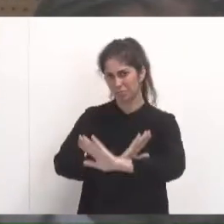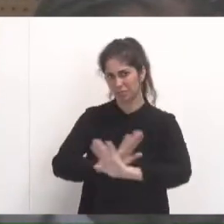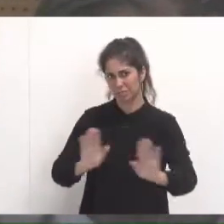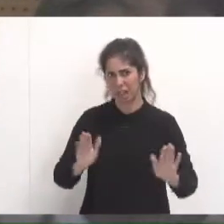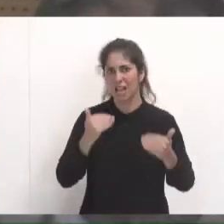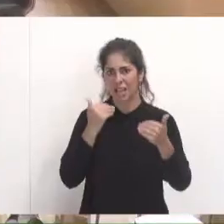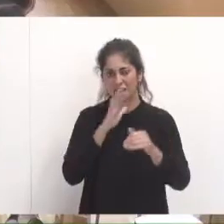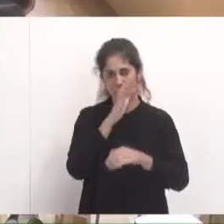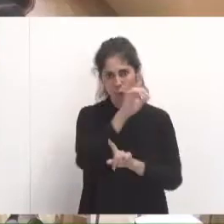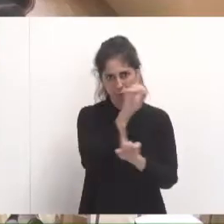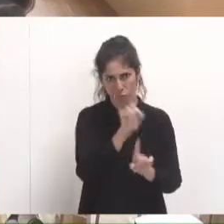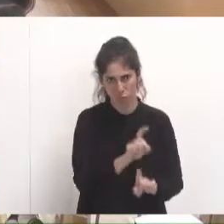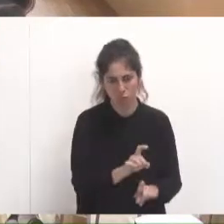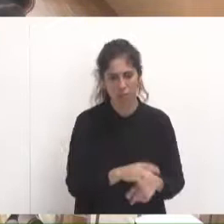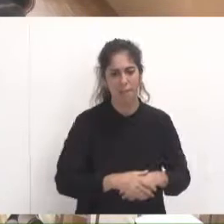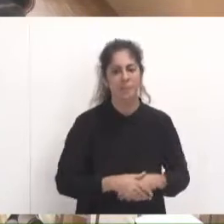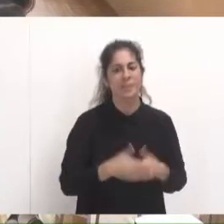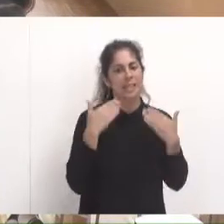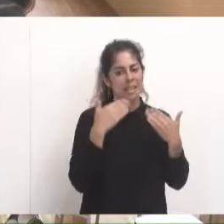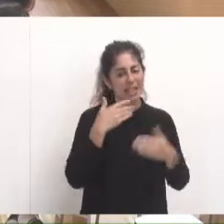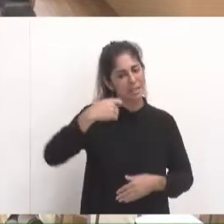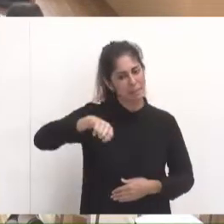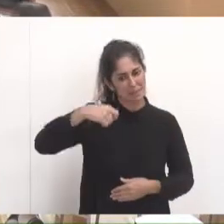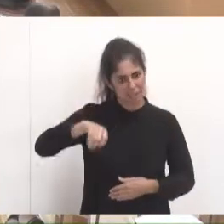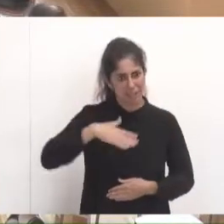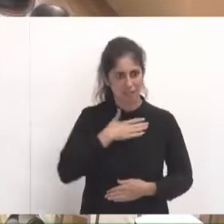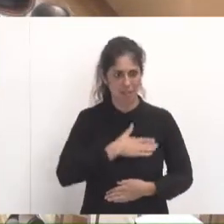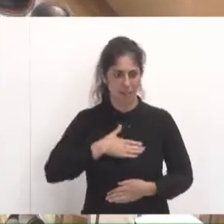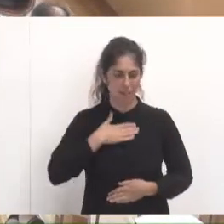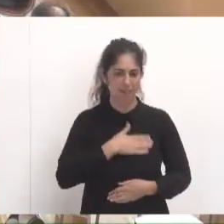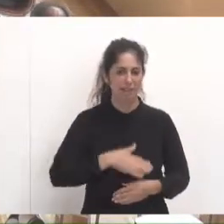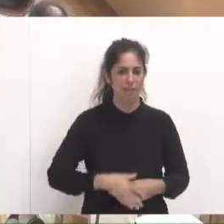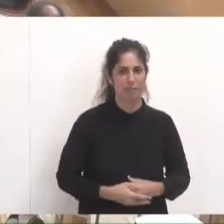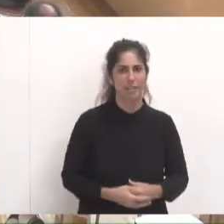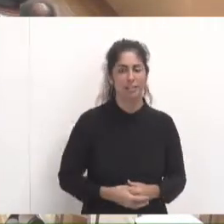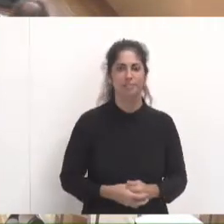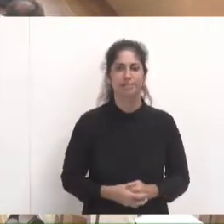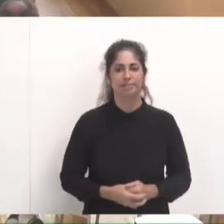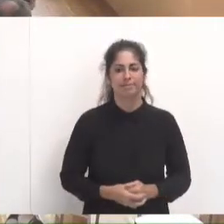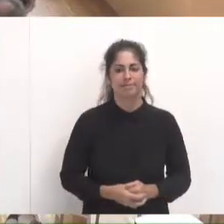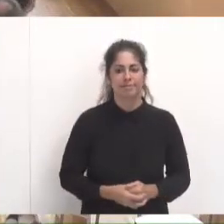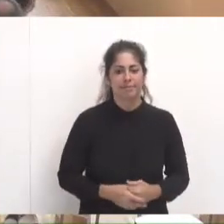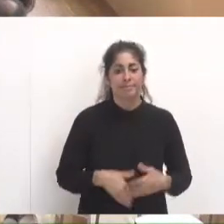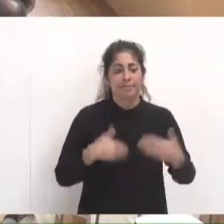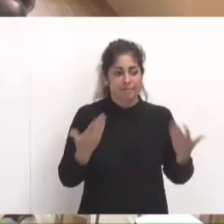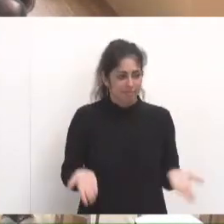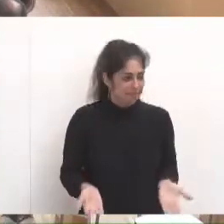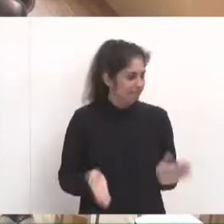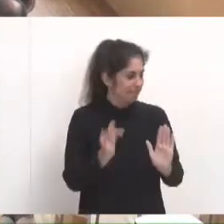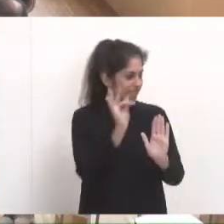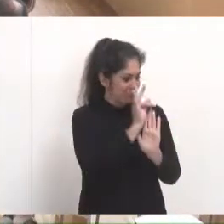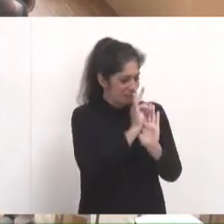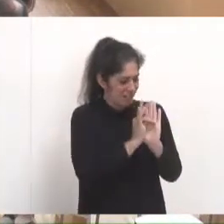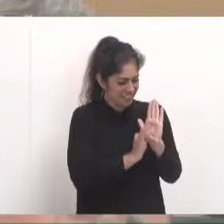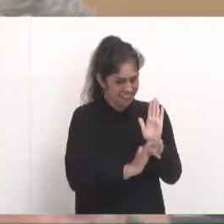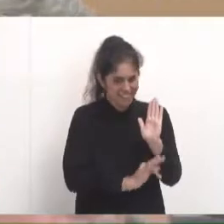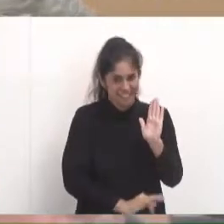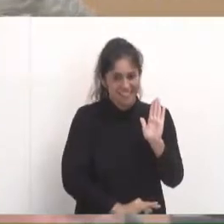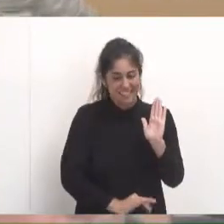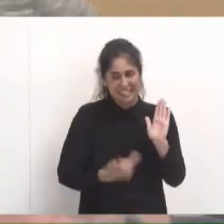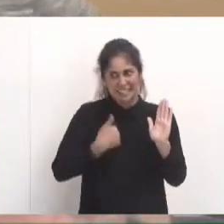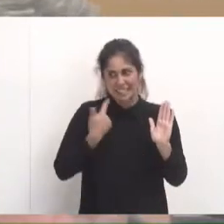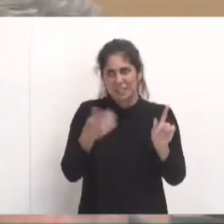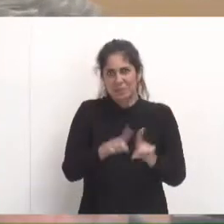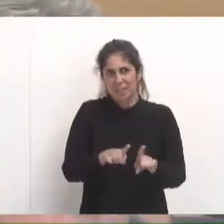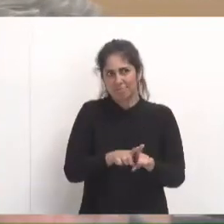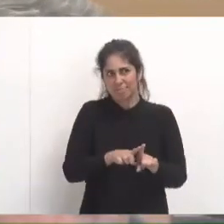por su pregunta. Muchas gracias, señor presidente, señor Manuel Martínez, y muy amable. Respondo. Sí, por cuestión de orden. No quiero que este